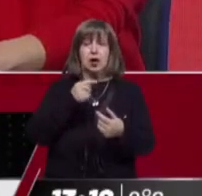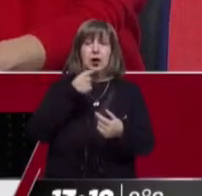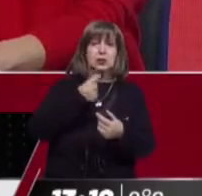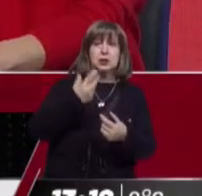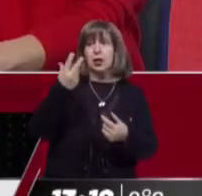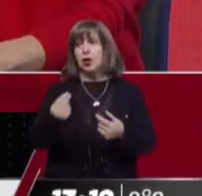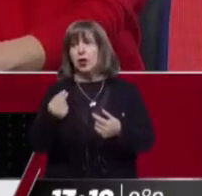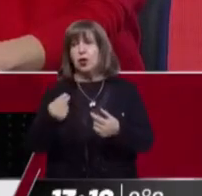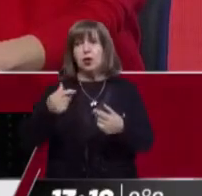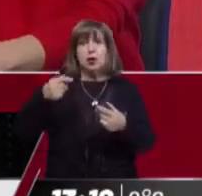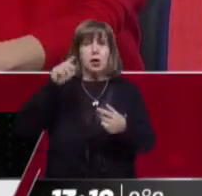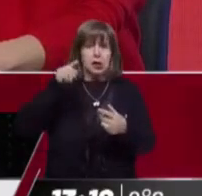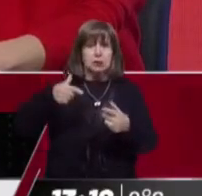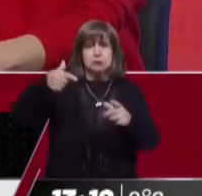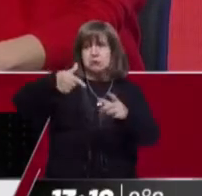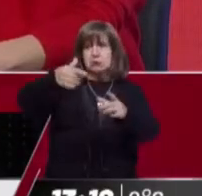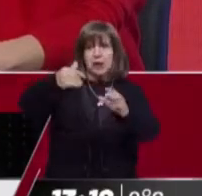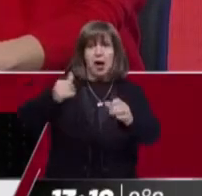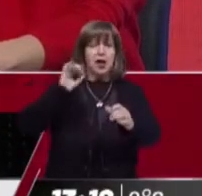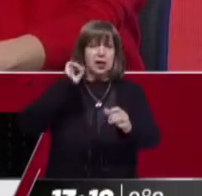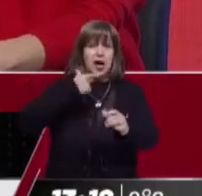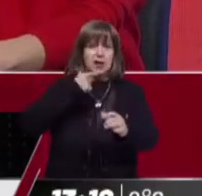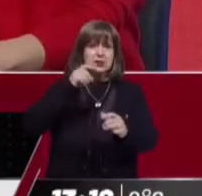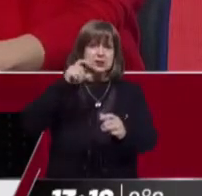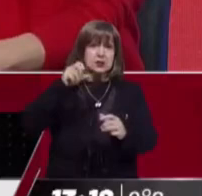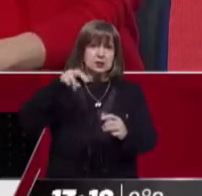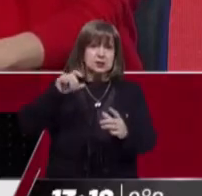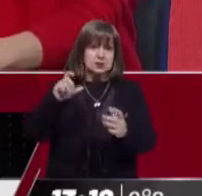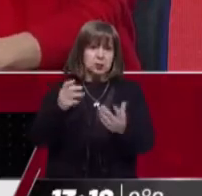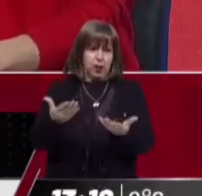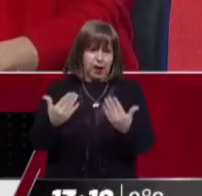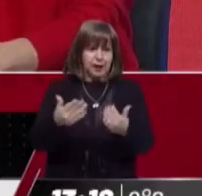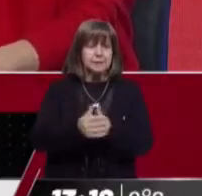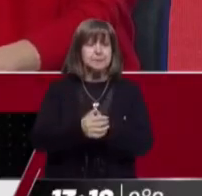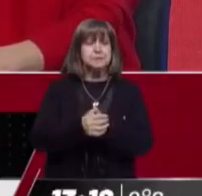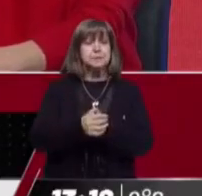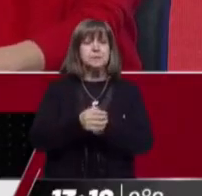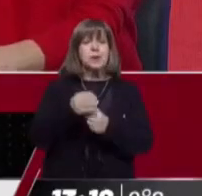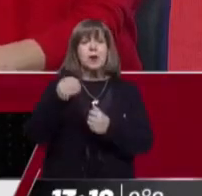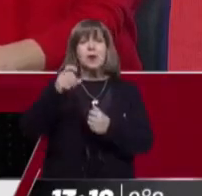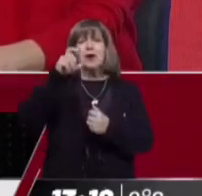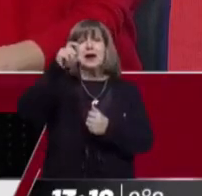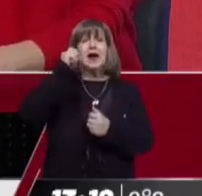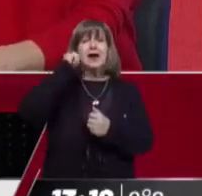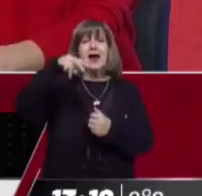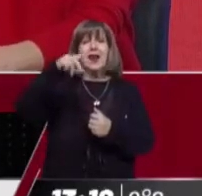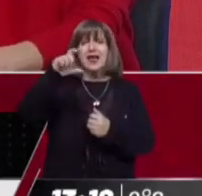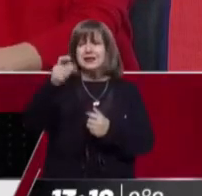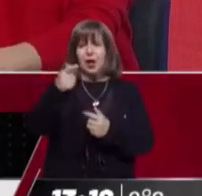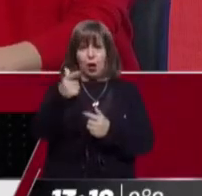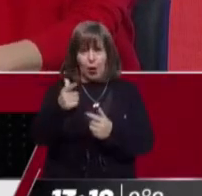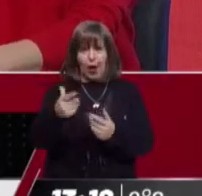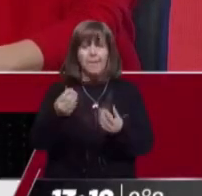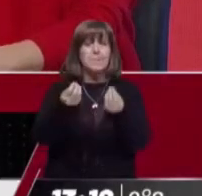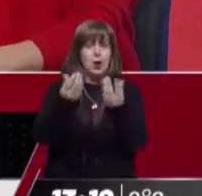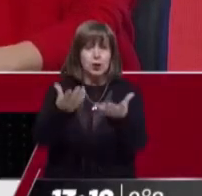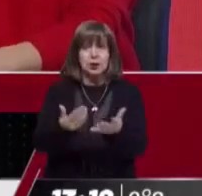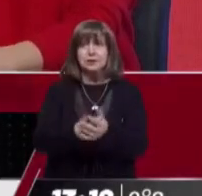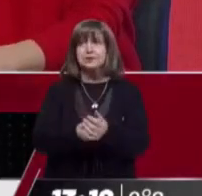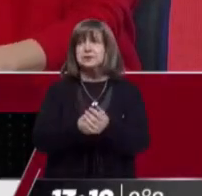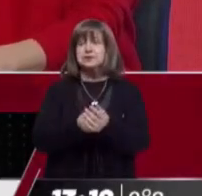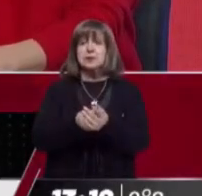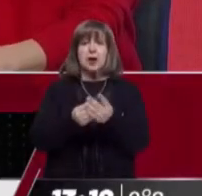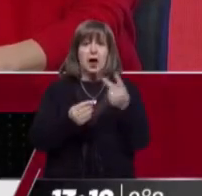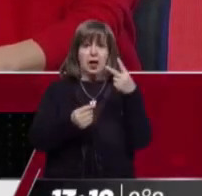Debería ser así y en las próximas horas debería solucionarse Cuál es la situ situación Por qué hay escasez de gas en el país Bueno hay varias razones pero las dos razones